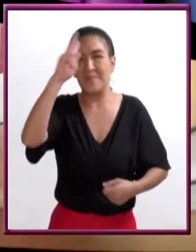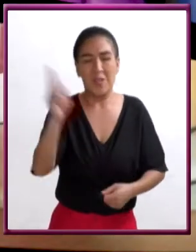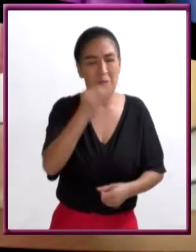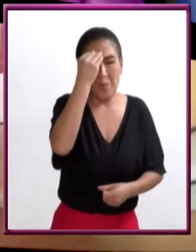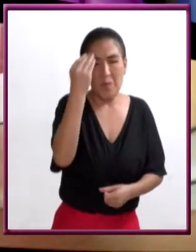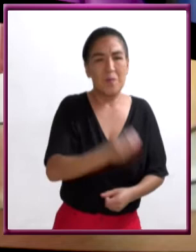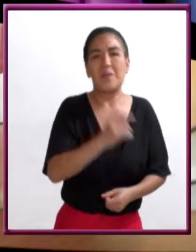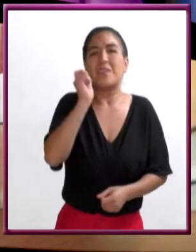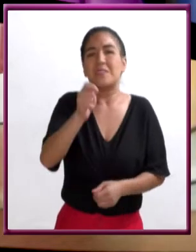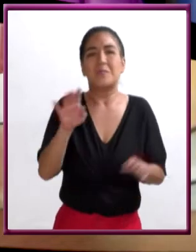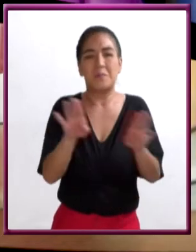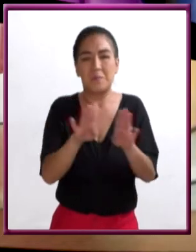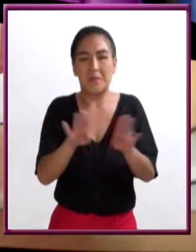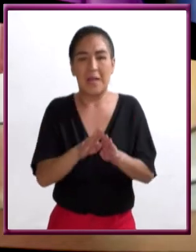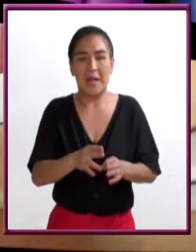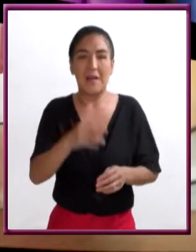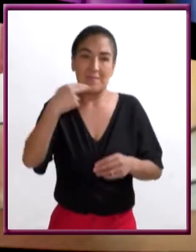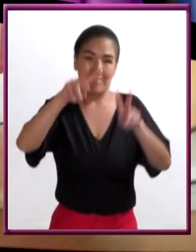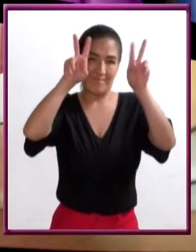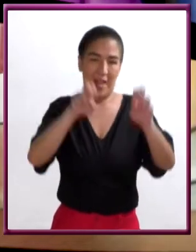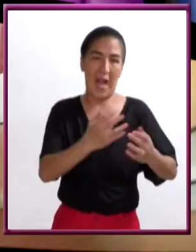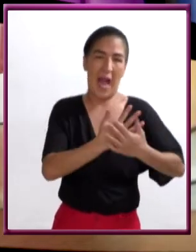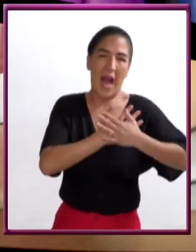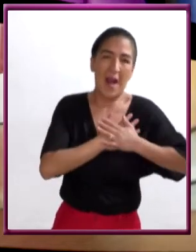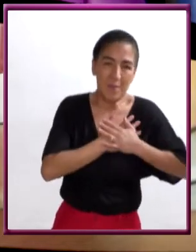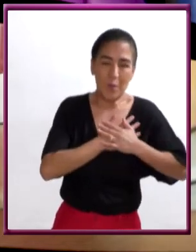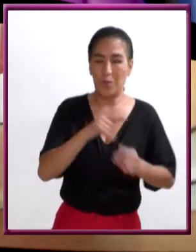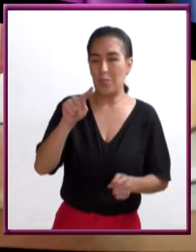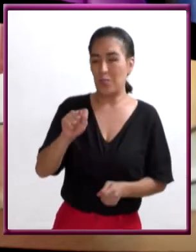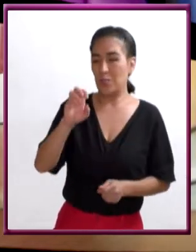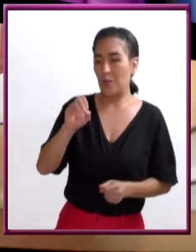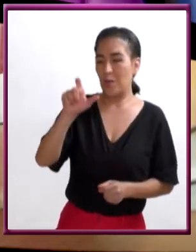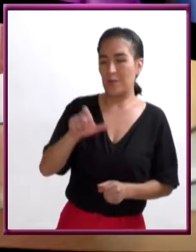Practican una cosa que yo llamo amor